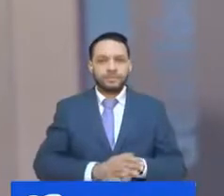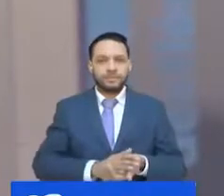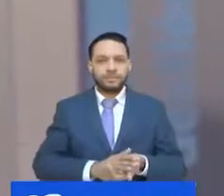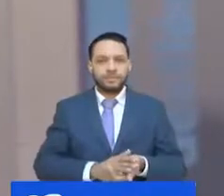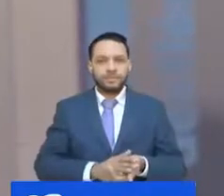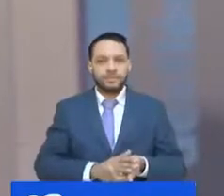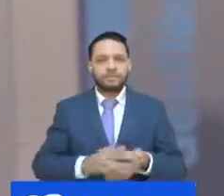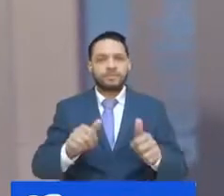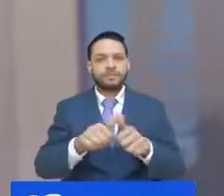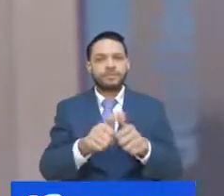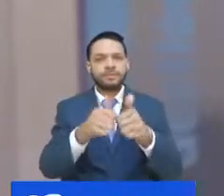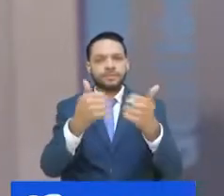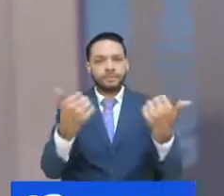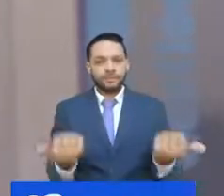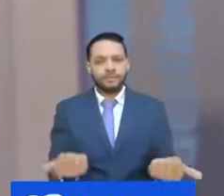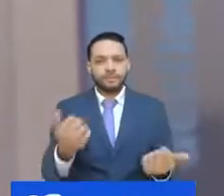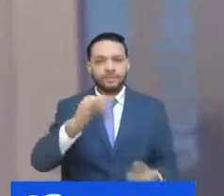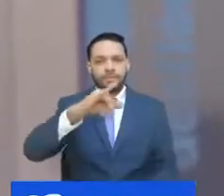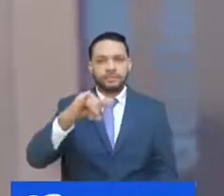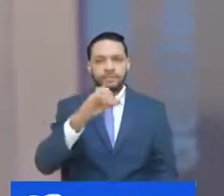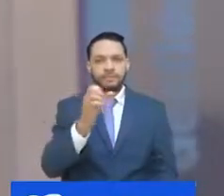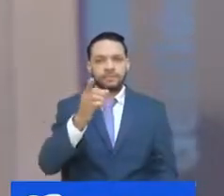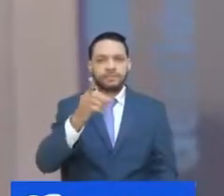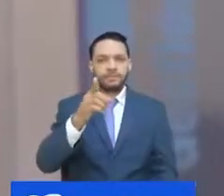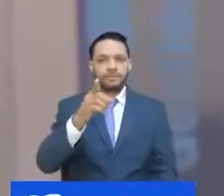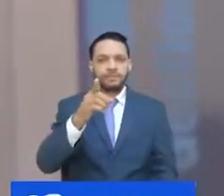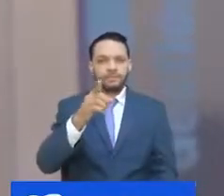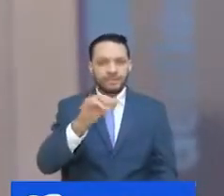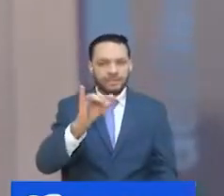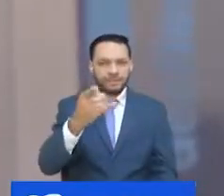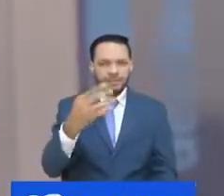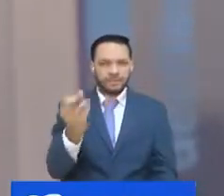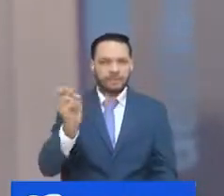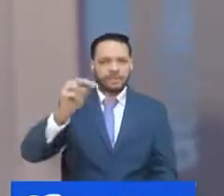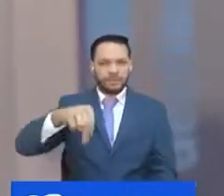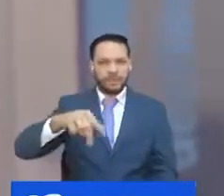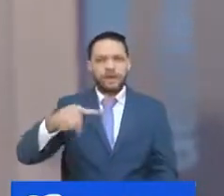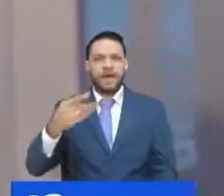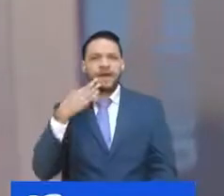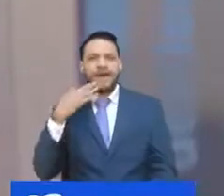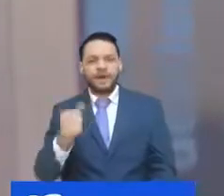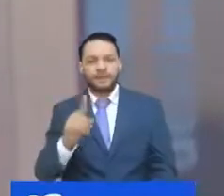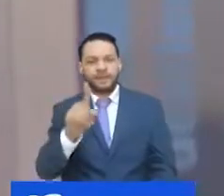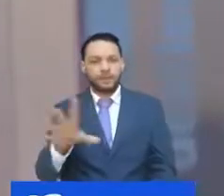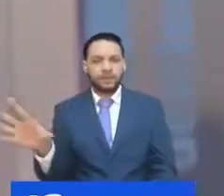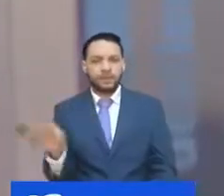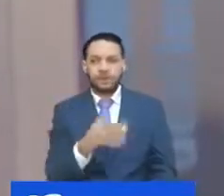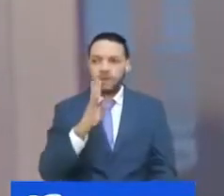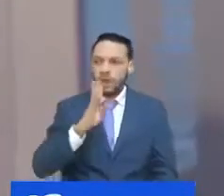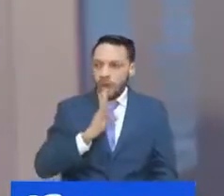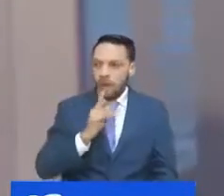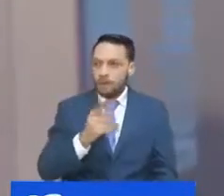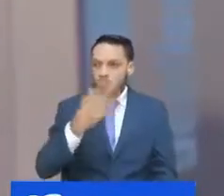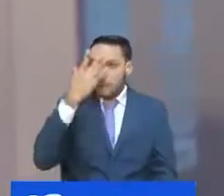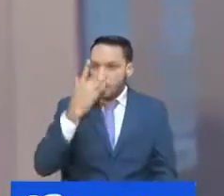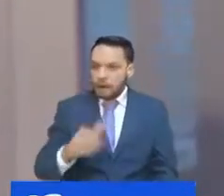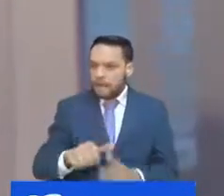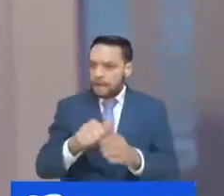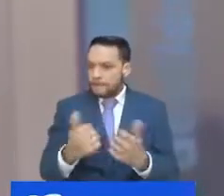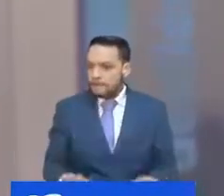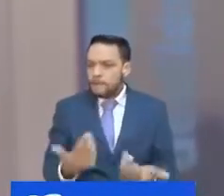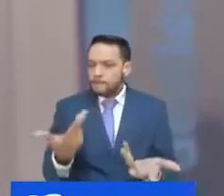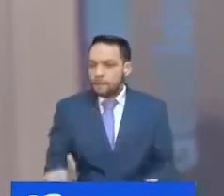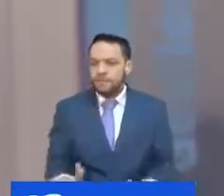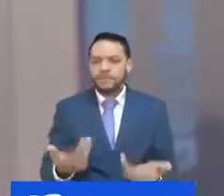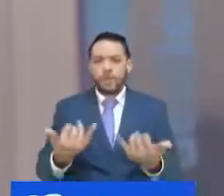La separación de Jason Momoa y Lisa Bonet causó una auténtica conmoción entre los fans, aunque quizá ahora quienes apostaban por su historia